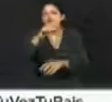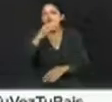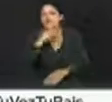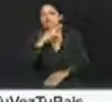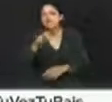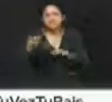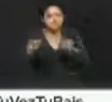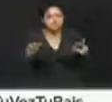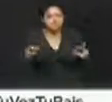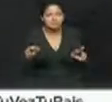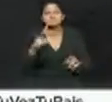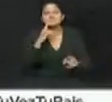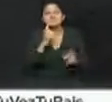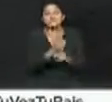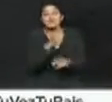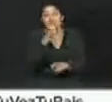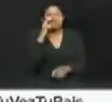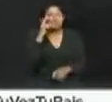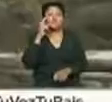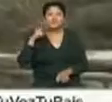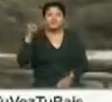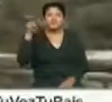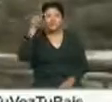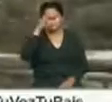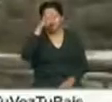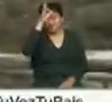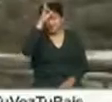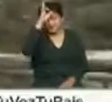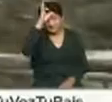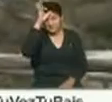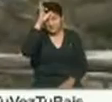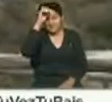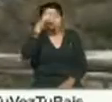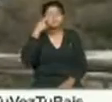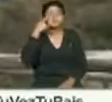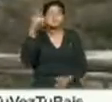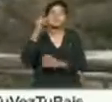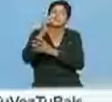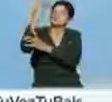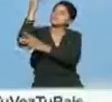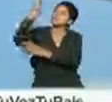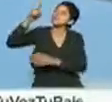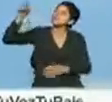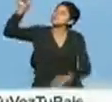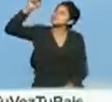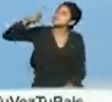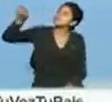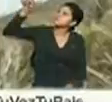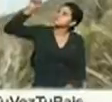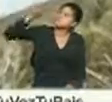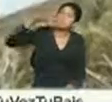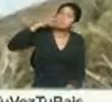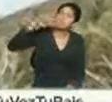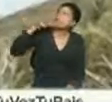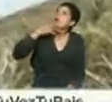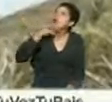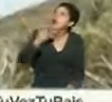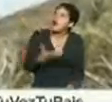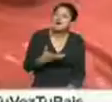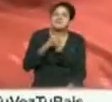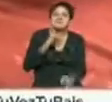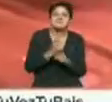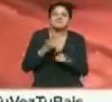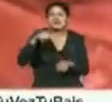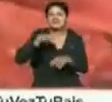es un turismo técnico. La gente viene y conoce los aerogeneradores y se siente maravillados con ellos, puesto que no es algo muy común en nuestro país.